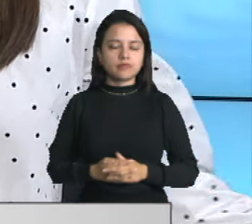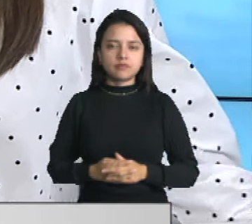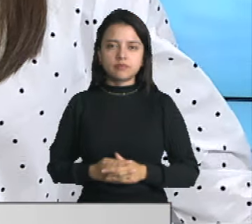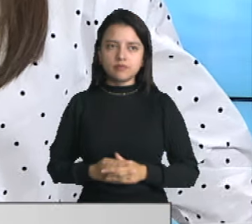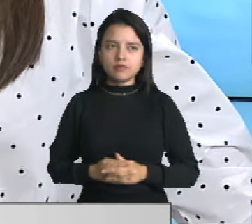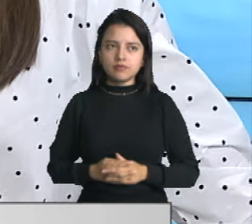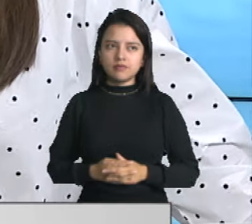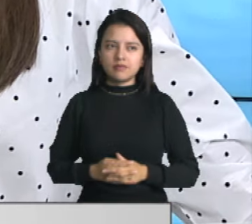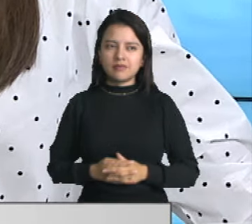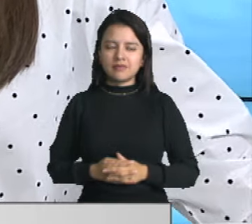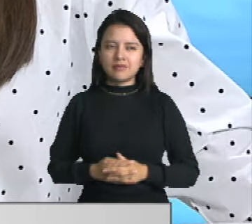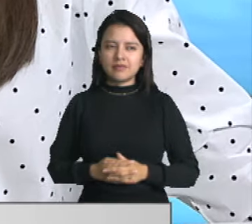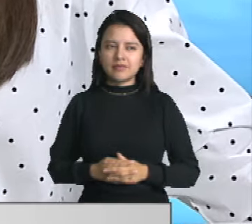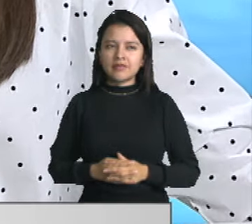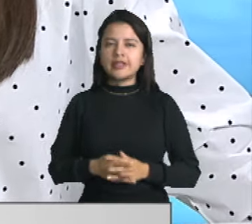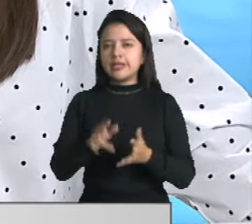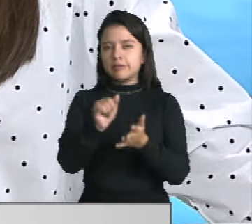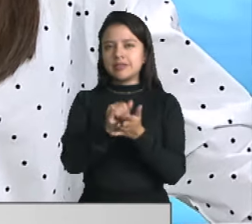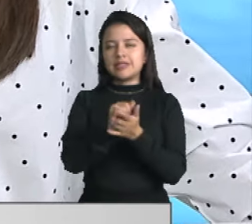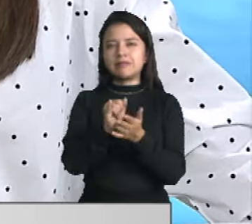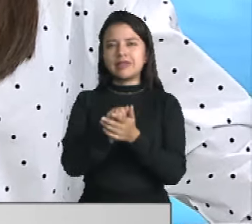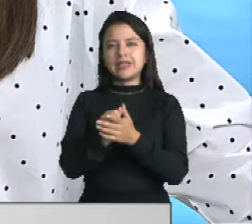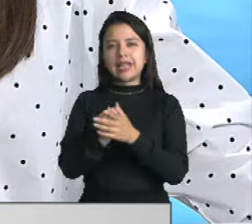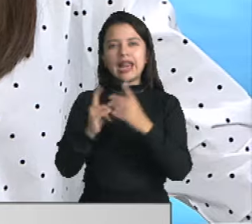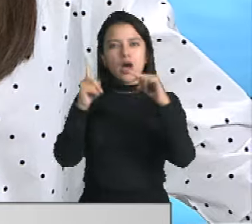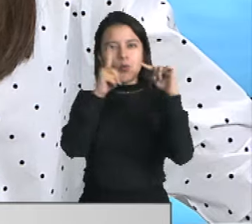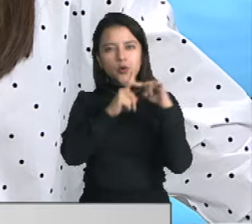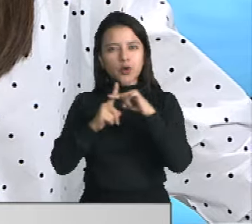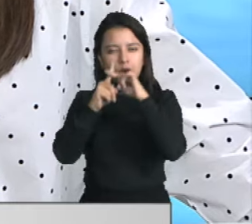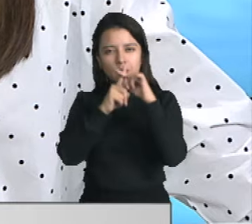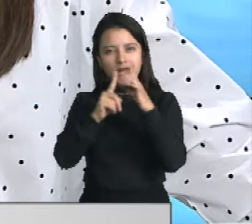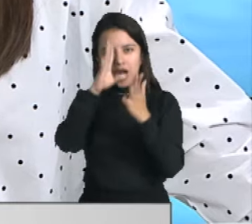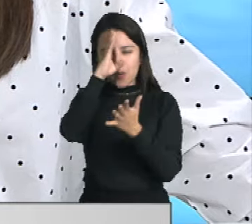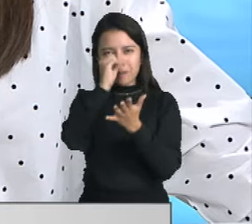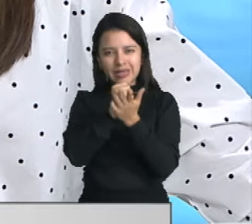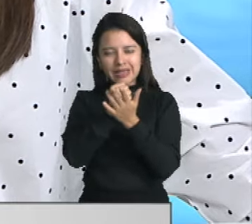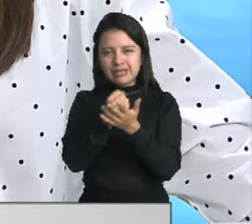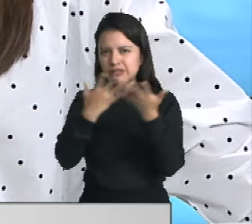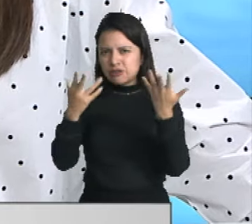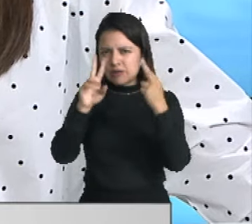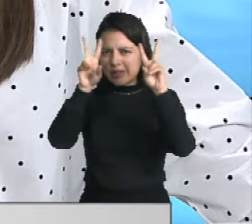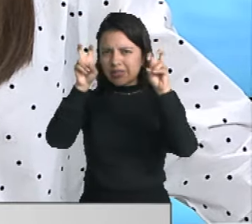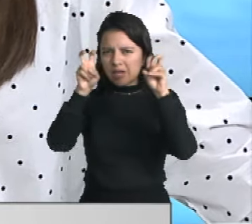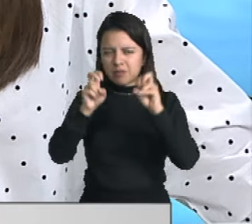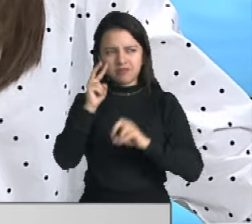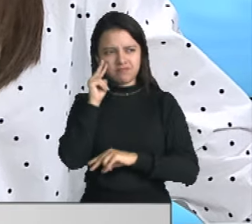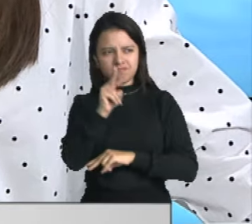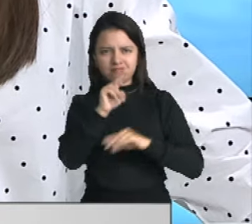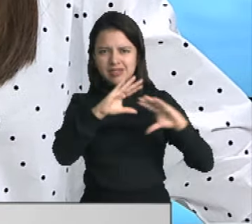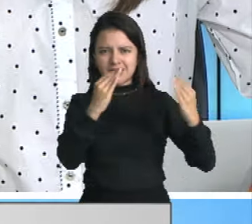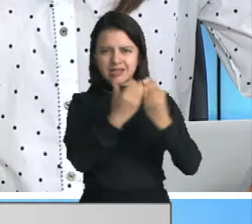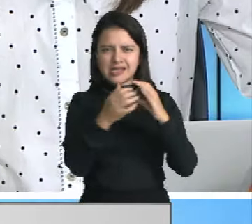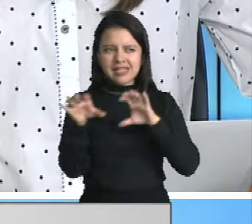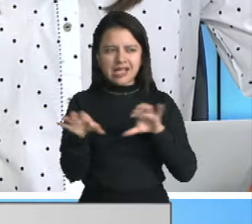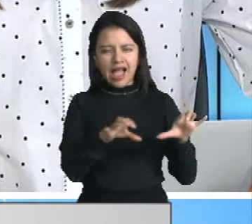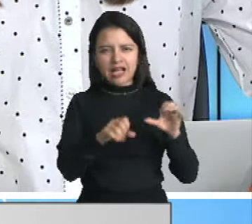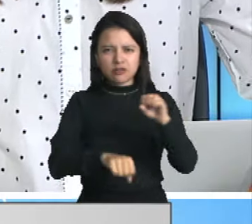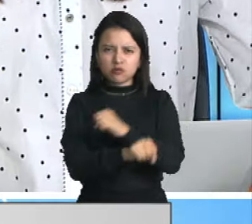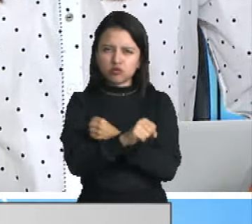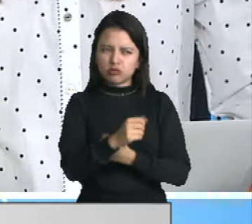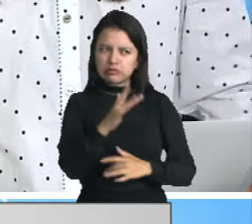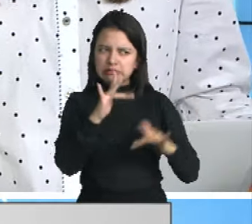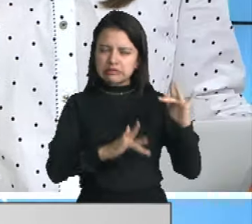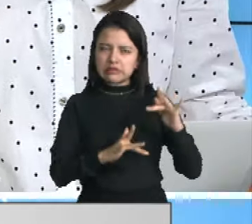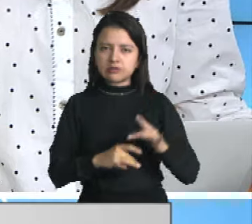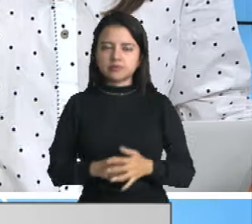la Procuradora General de la Nación se pronuncia por los enfrentamientos violentos ocurridos en el estadio Atanasio Girardot. Jorge Castro tiene